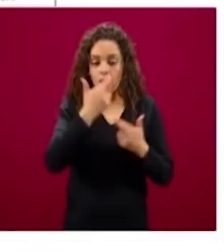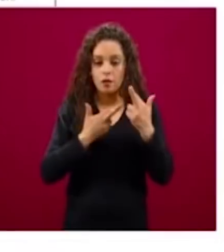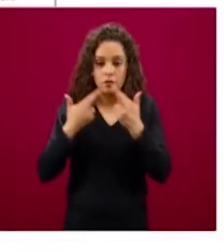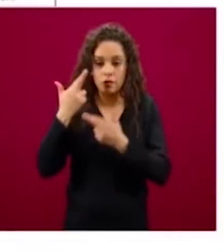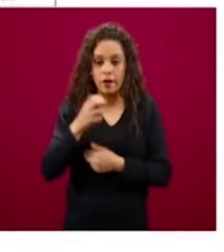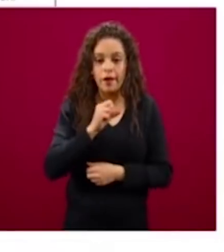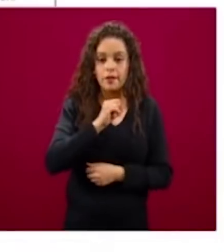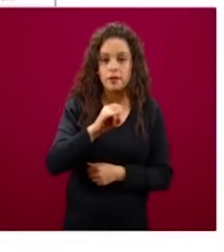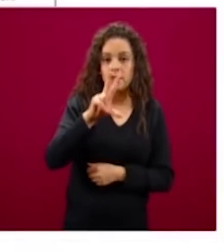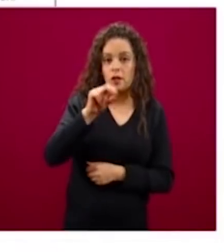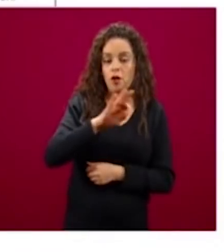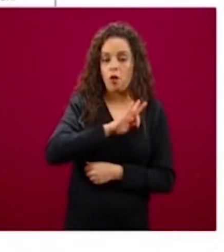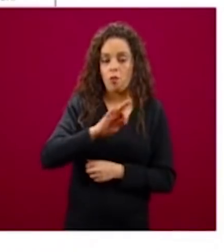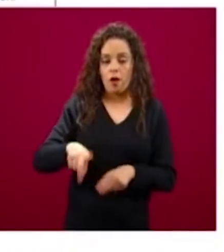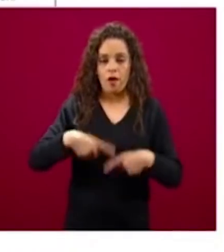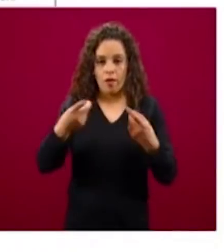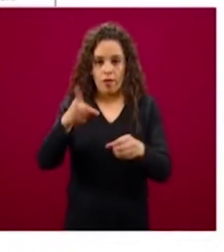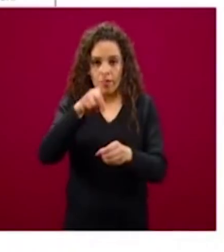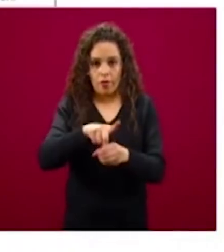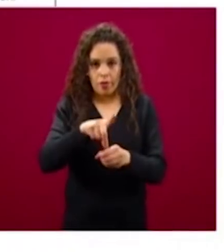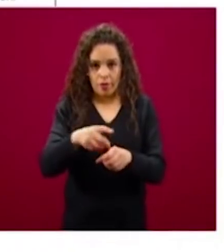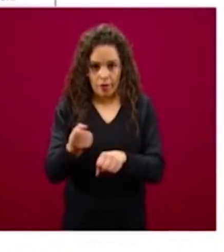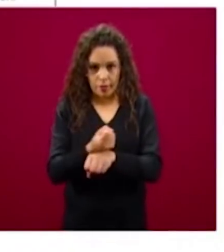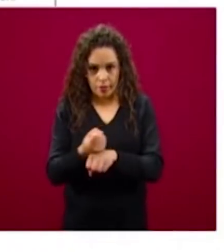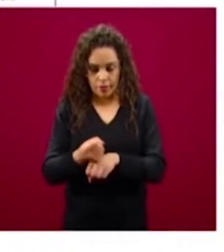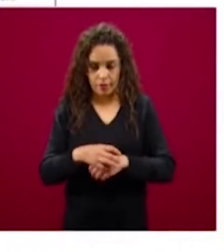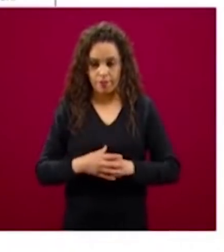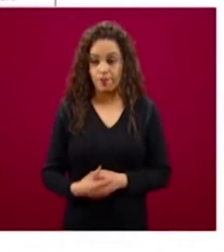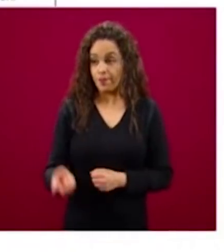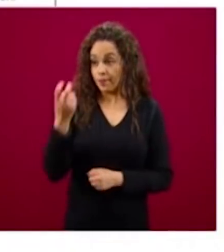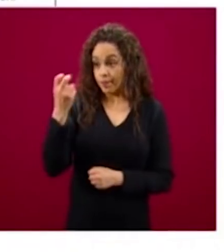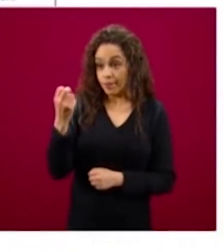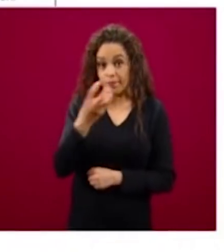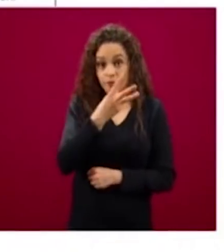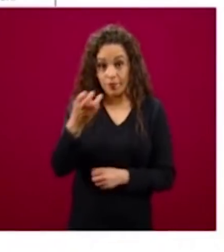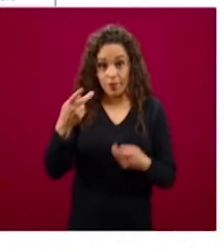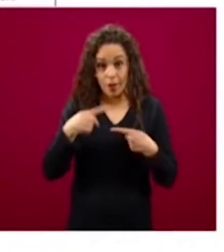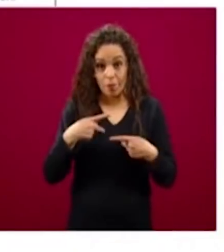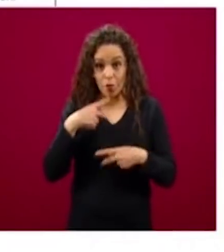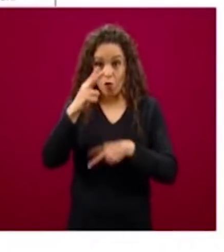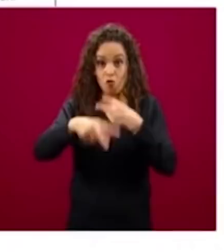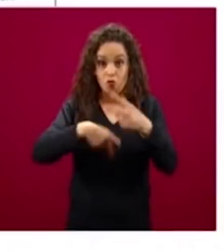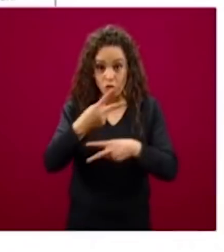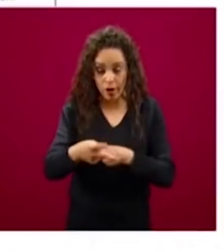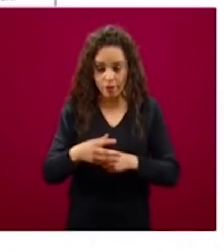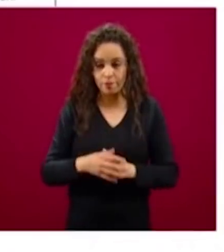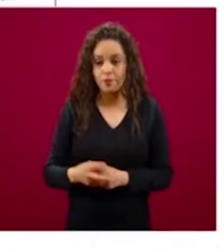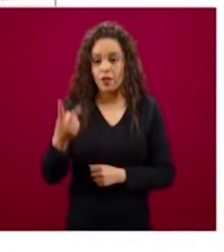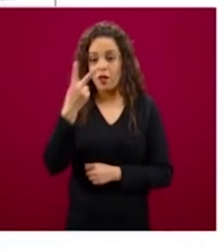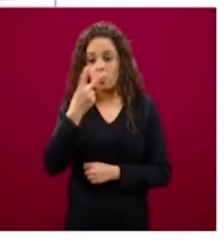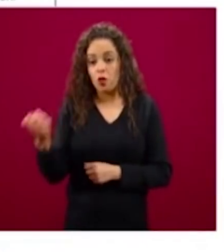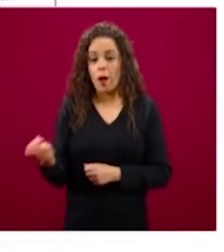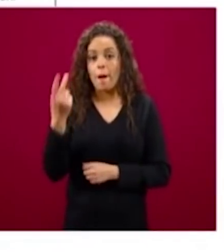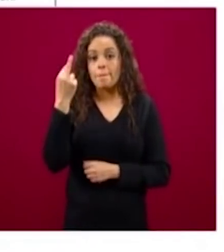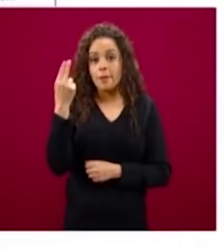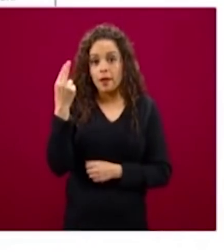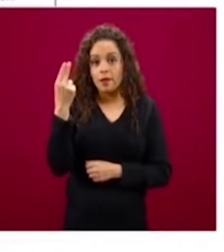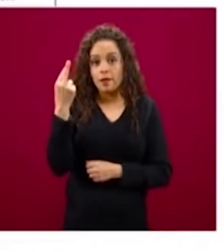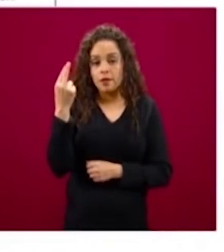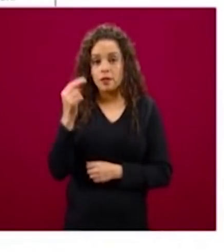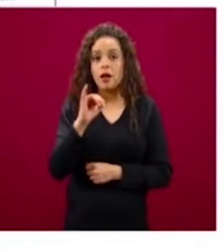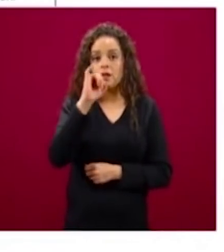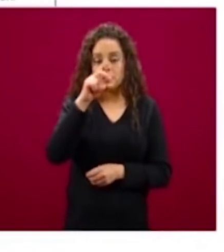donación. Y de estas 300 personas que se han presentado, 225 donaciones de sangre total